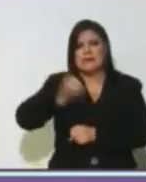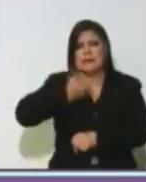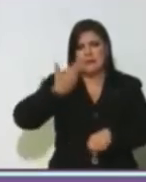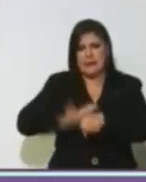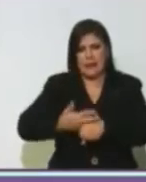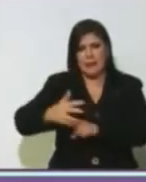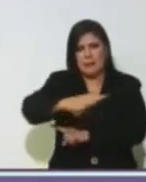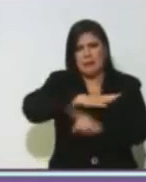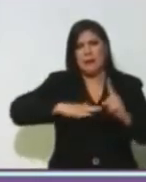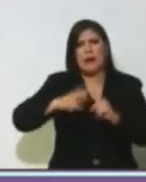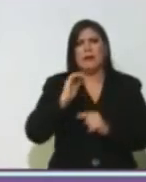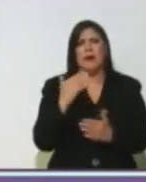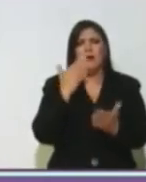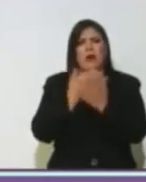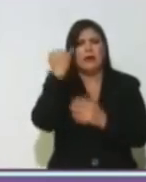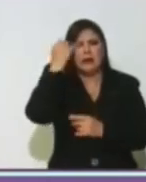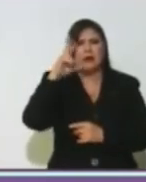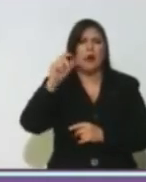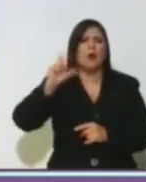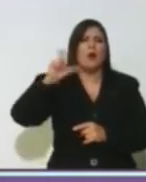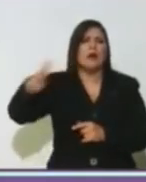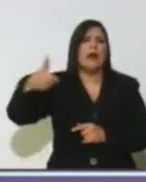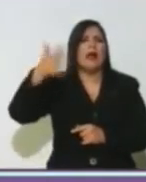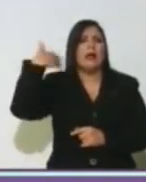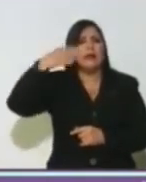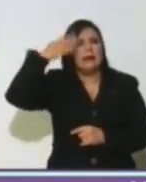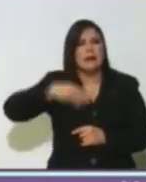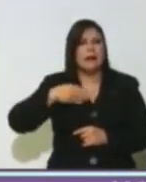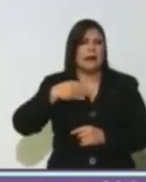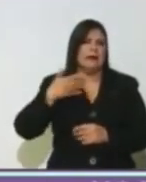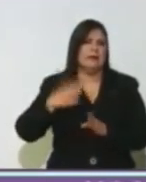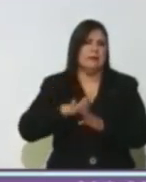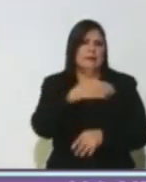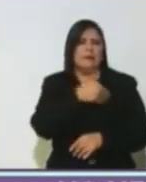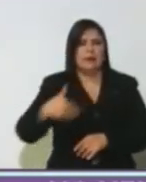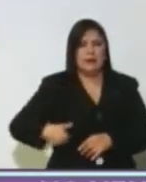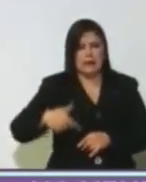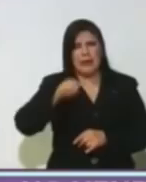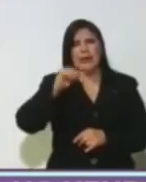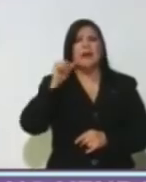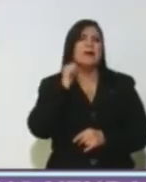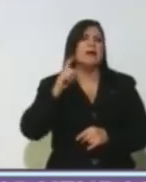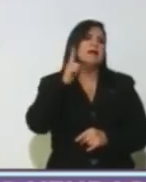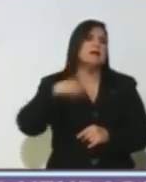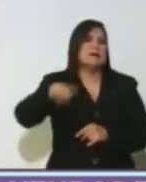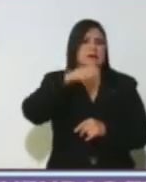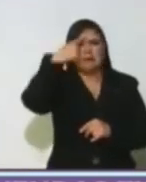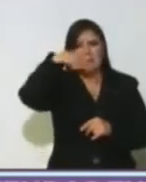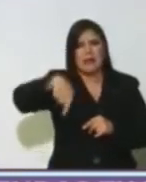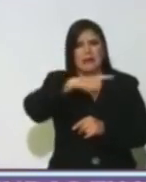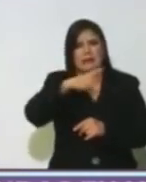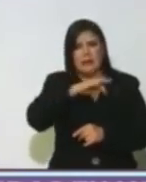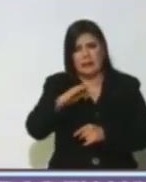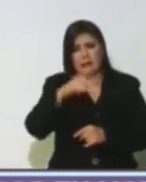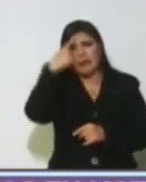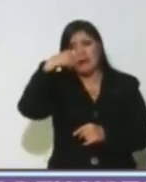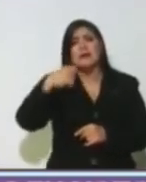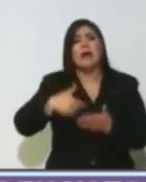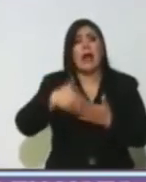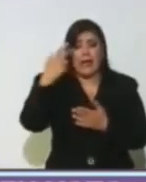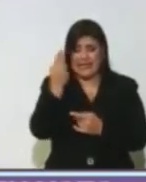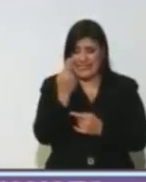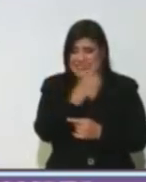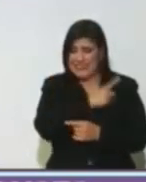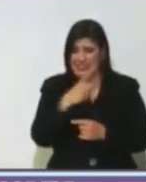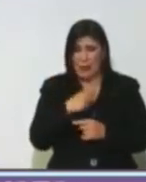hecho esta propuesta cuando alejandra fue presidenta de la asamblea legislativa de la ciudad del distrito federal necesitamos una procuraduría ambiental que